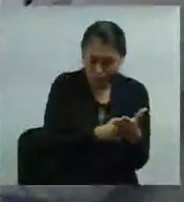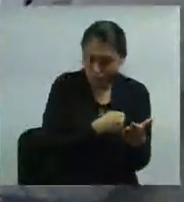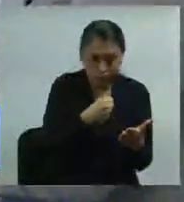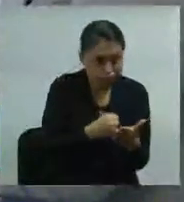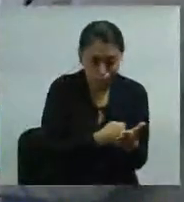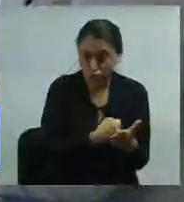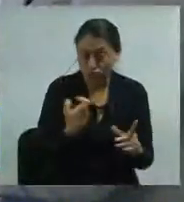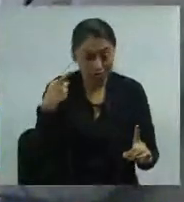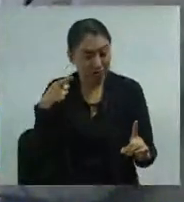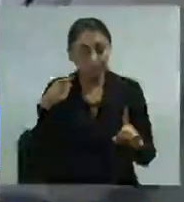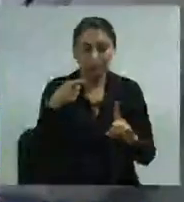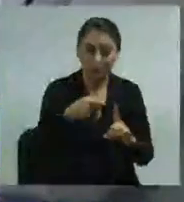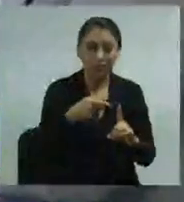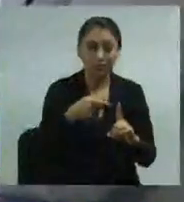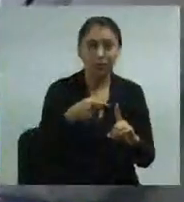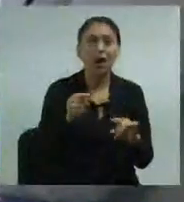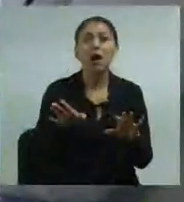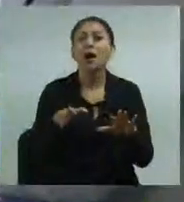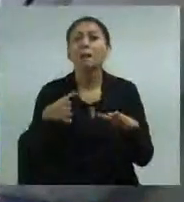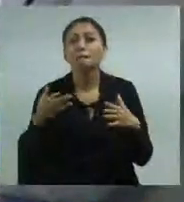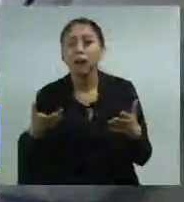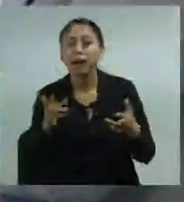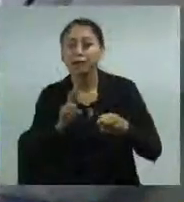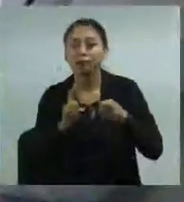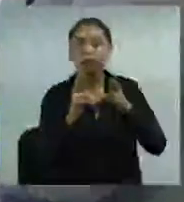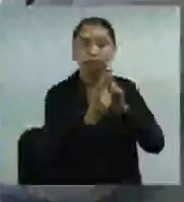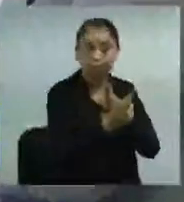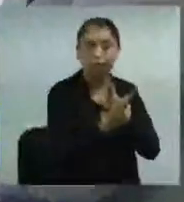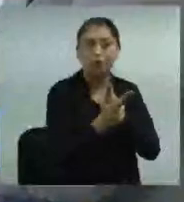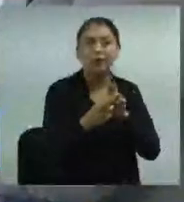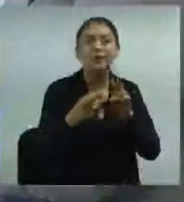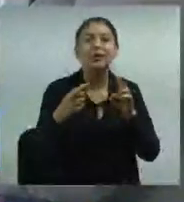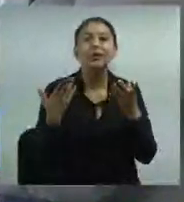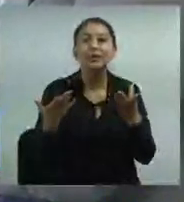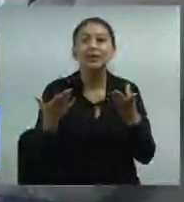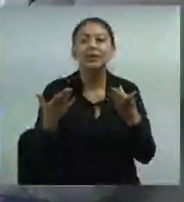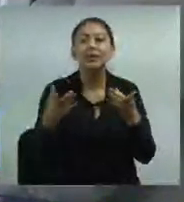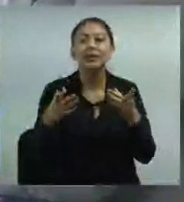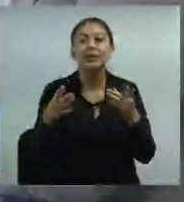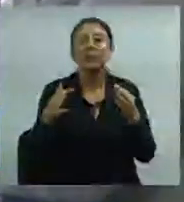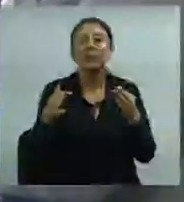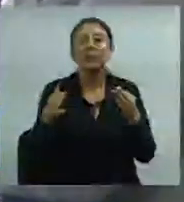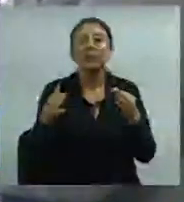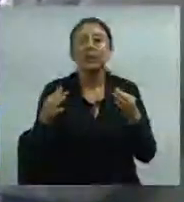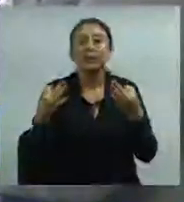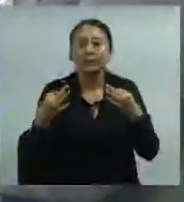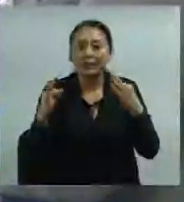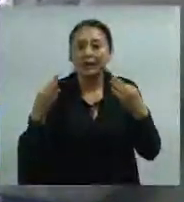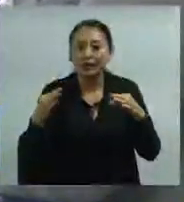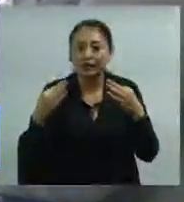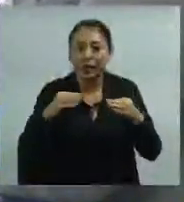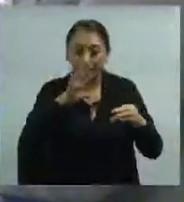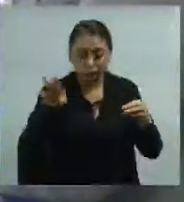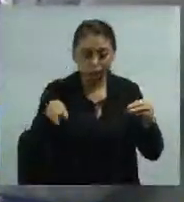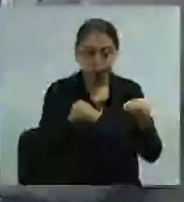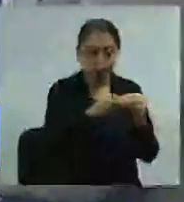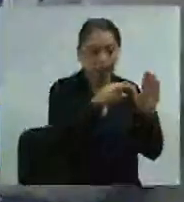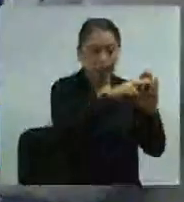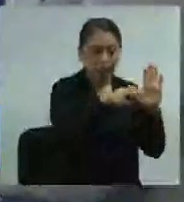bien específica para hacer esas reformas y tratar de incorporarlas a la normativa.